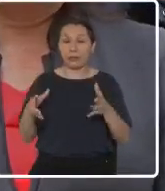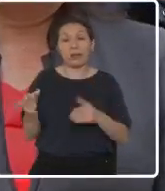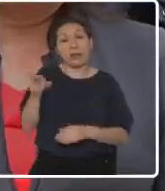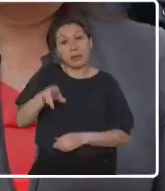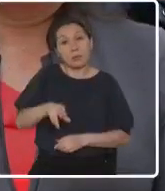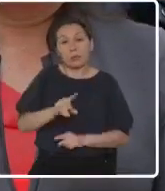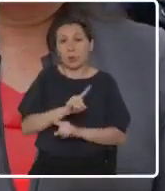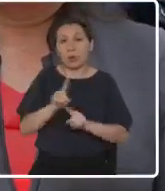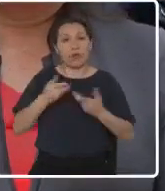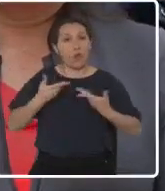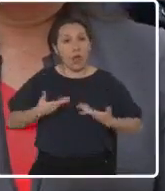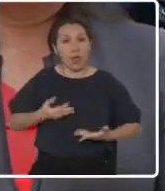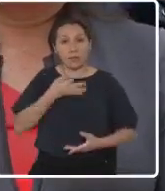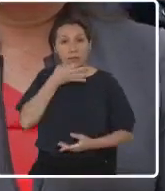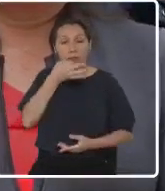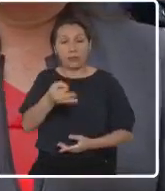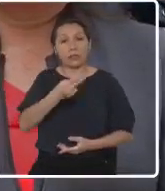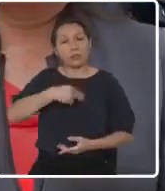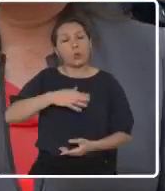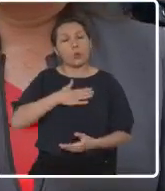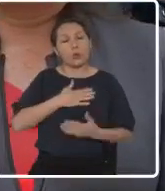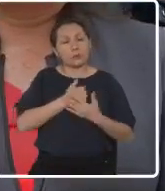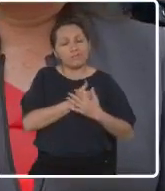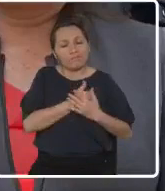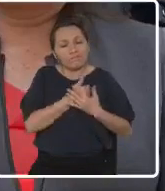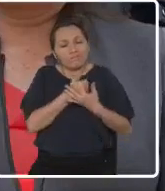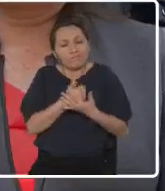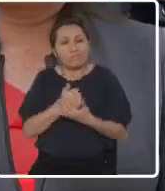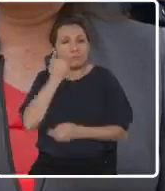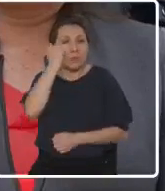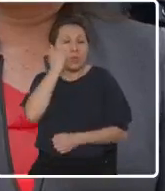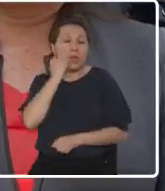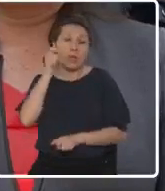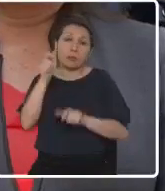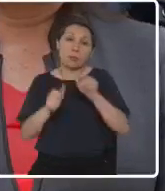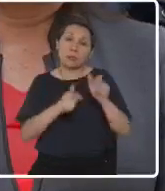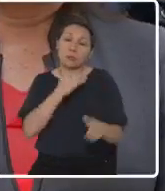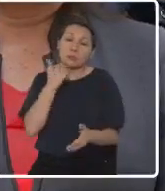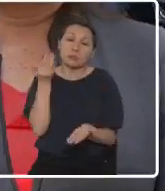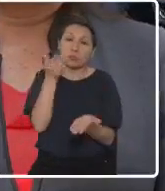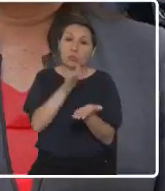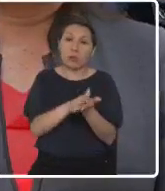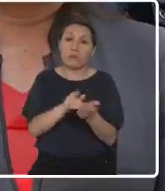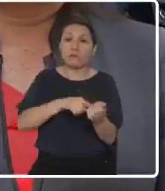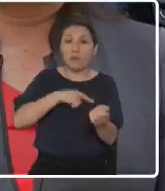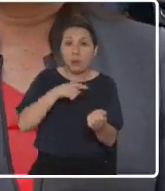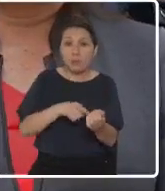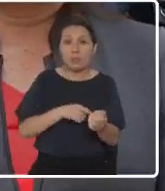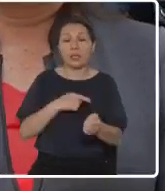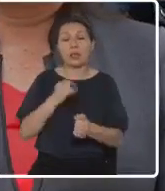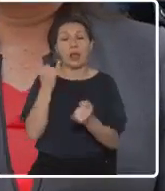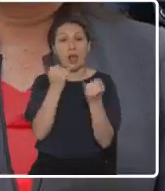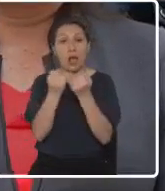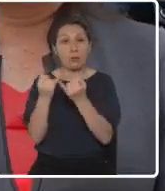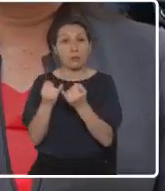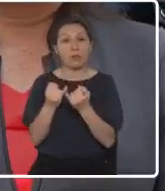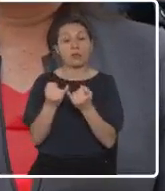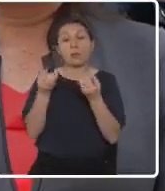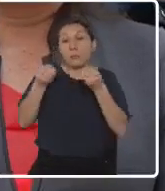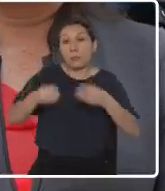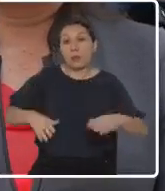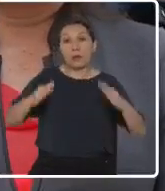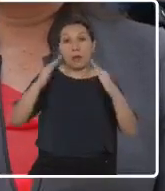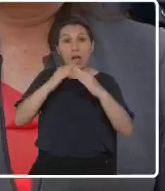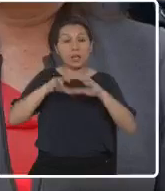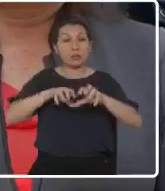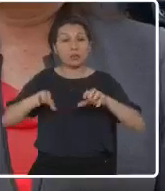reiterar, no nos vamos a cansar de decirlo, nuestra solidaridad, cariño con quienes han perdido a un familiar, a un amigo, con quienes han perdido sus casas,